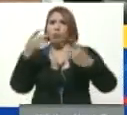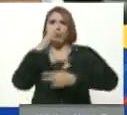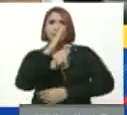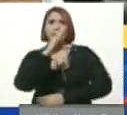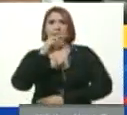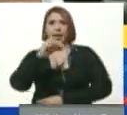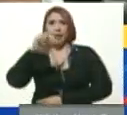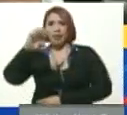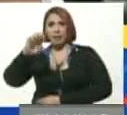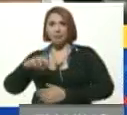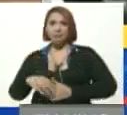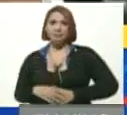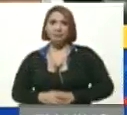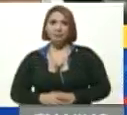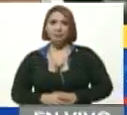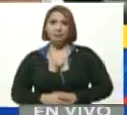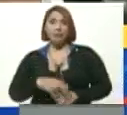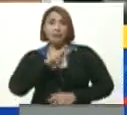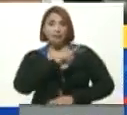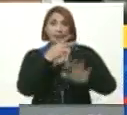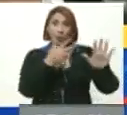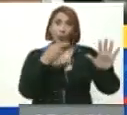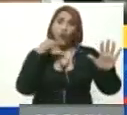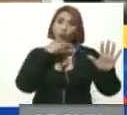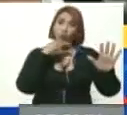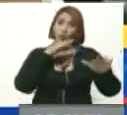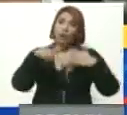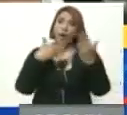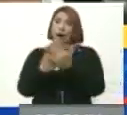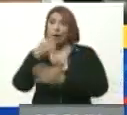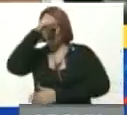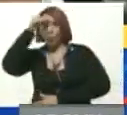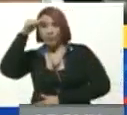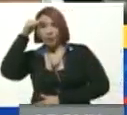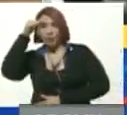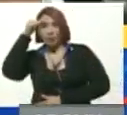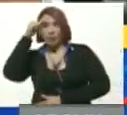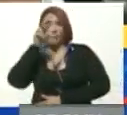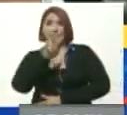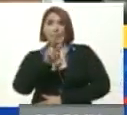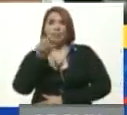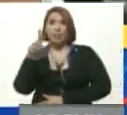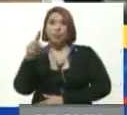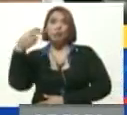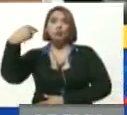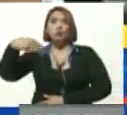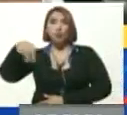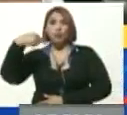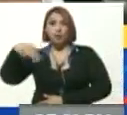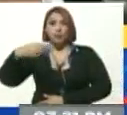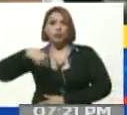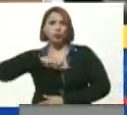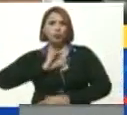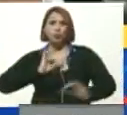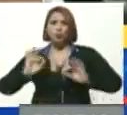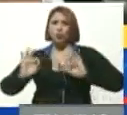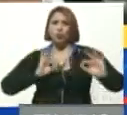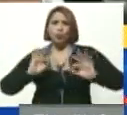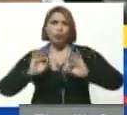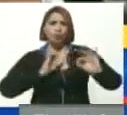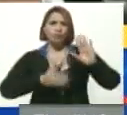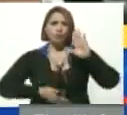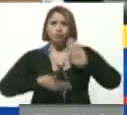Nacional Electoral. Y del 28 de octubre al domingo 21 de noviembre nos preparemos para ir a